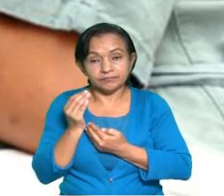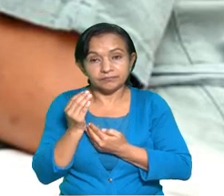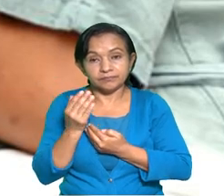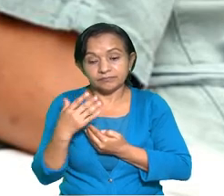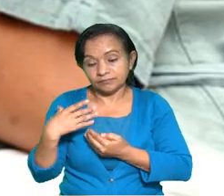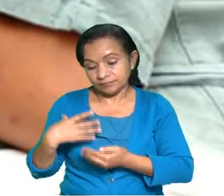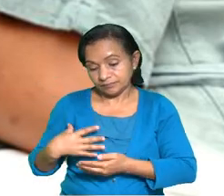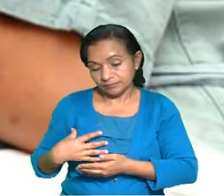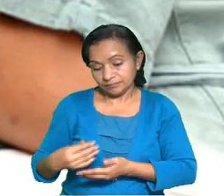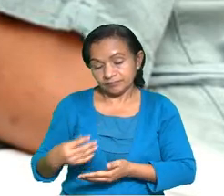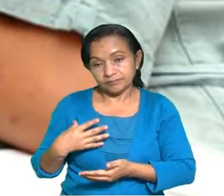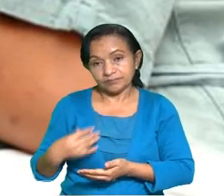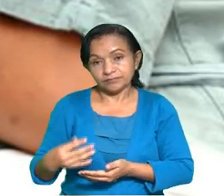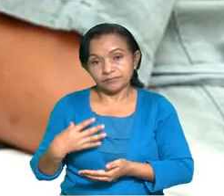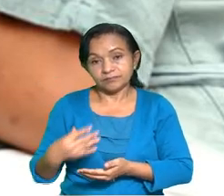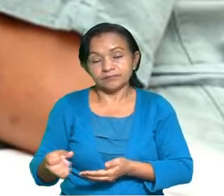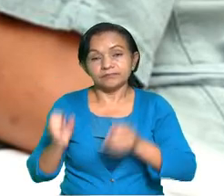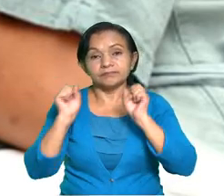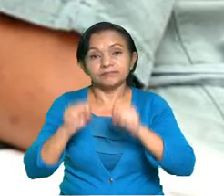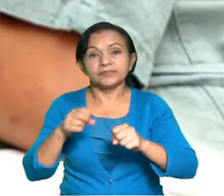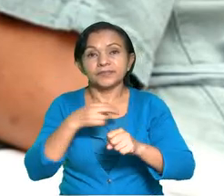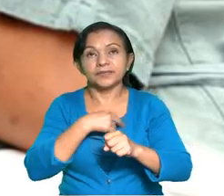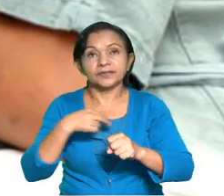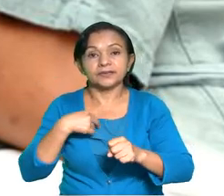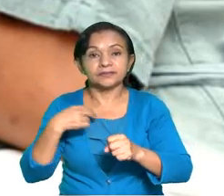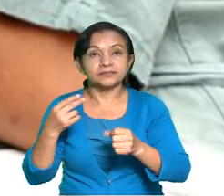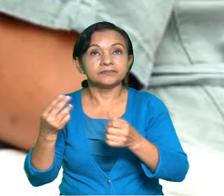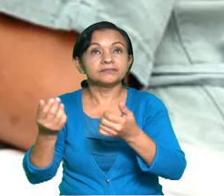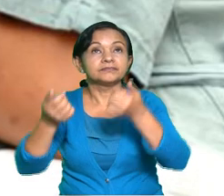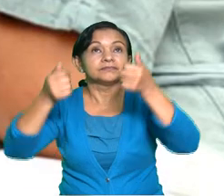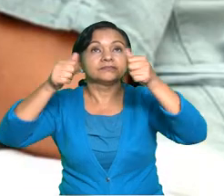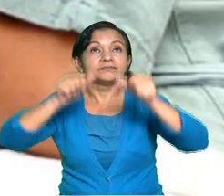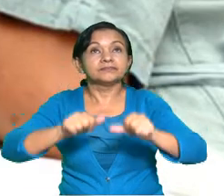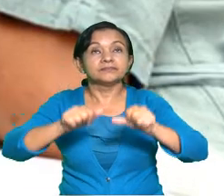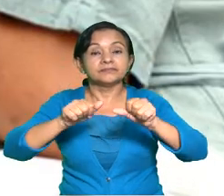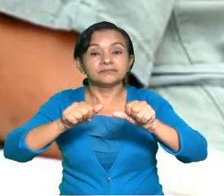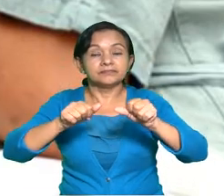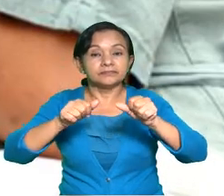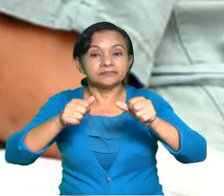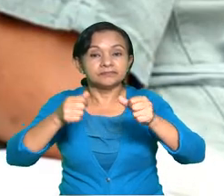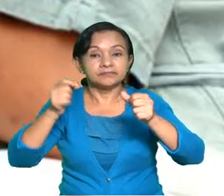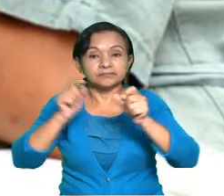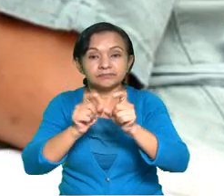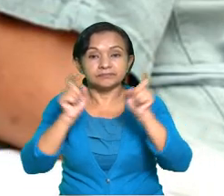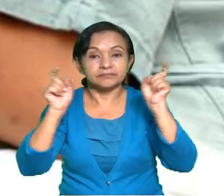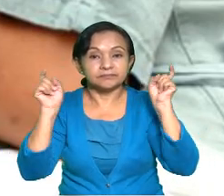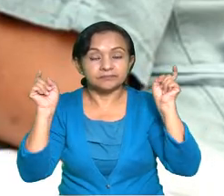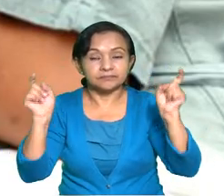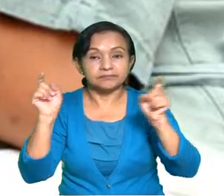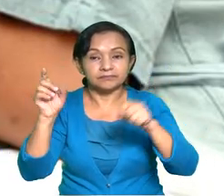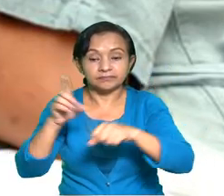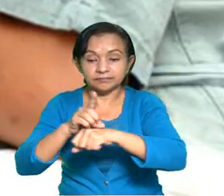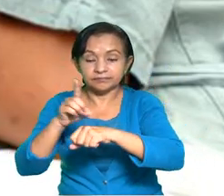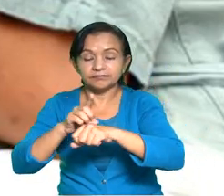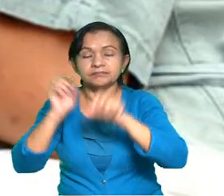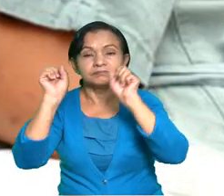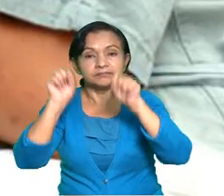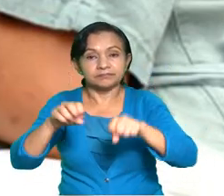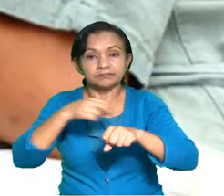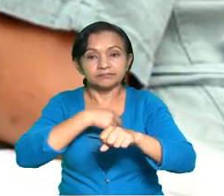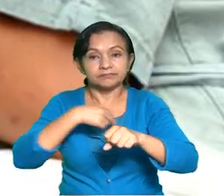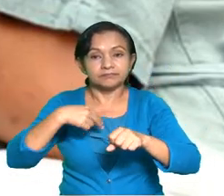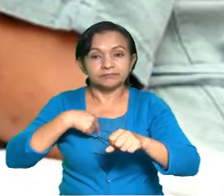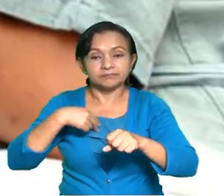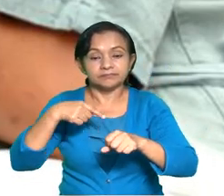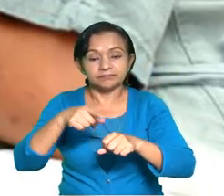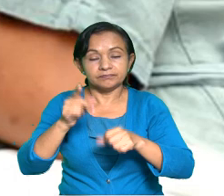pecho materno y claro que se puede realizar. Siempre en común acuerdo, pues, con el ginecólogo, con el anestesiólogo, pero sí se puede hacer durante se